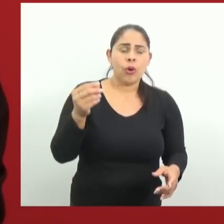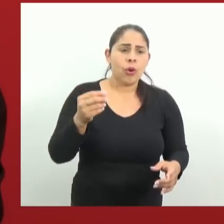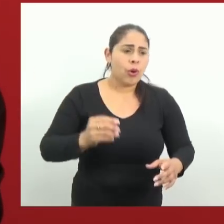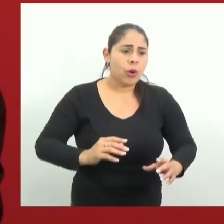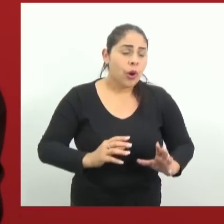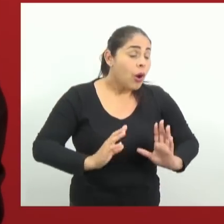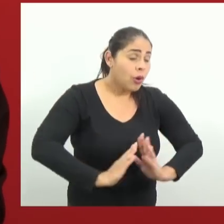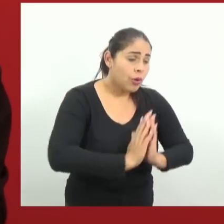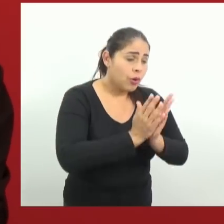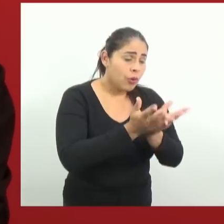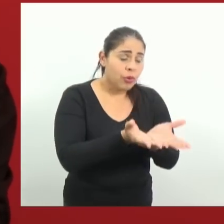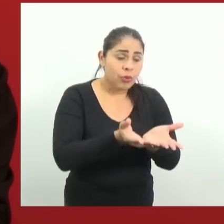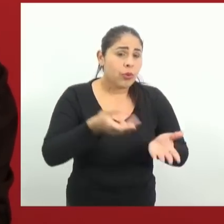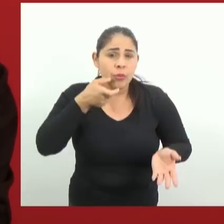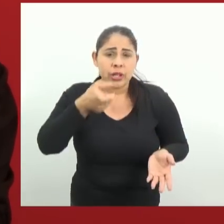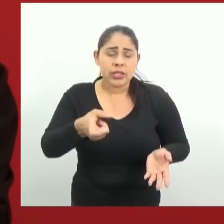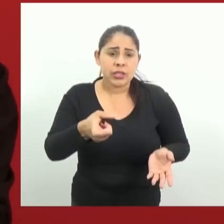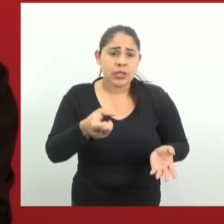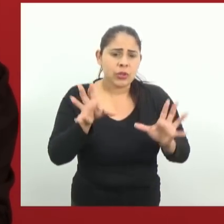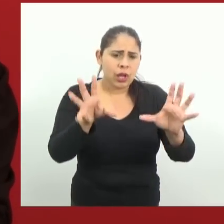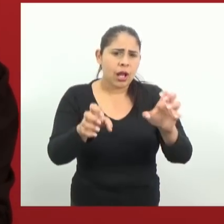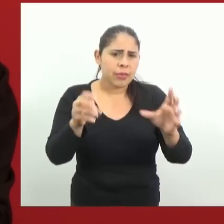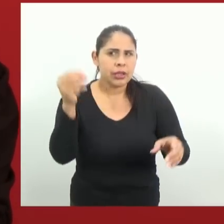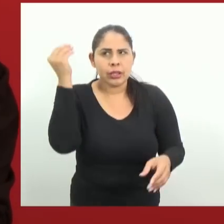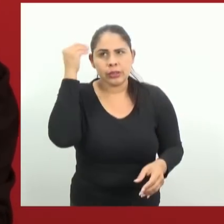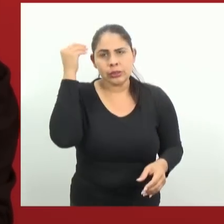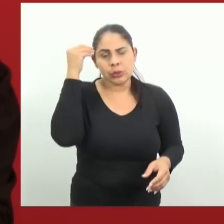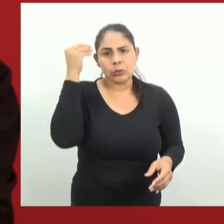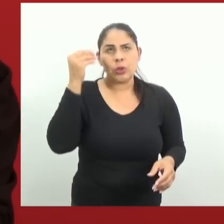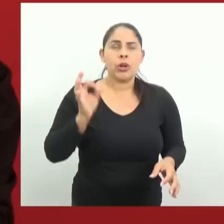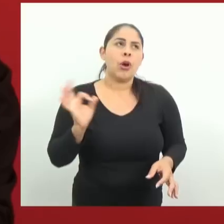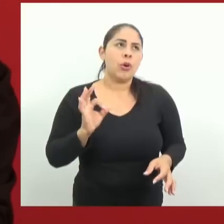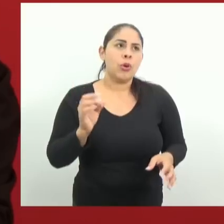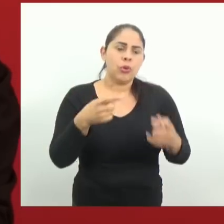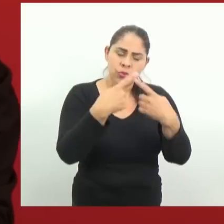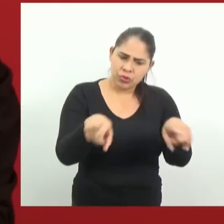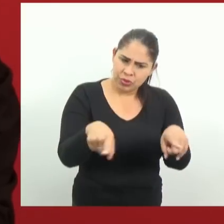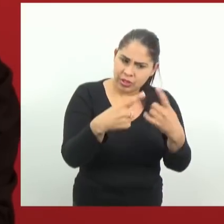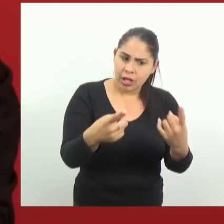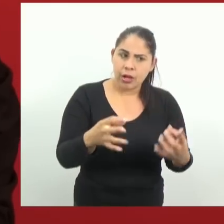memoria, o un pasaje, un salmo, un capítulo. ¿Por qué?